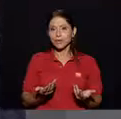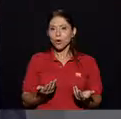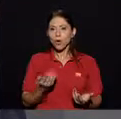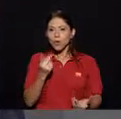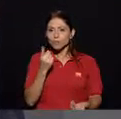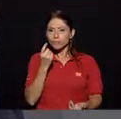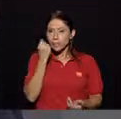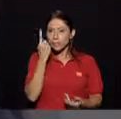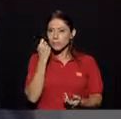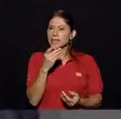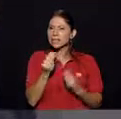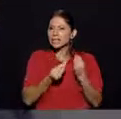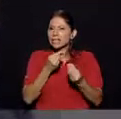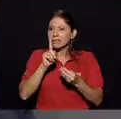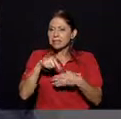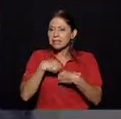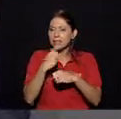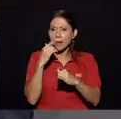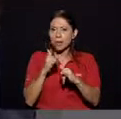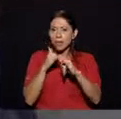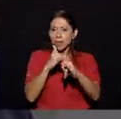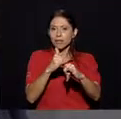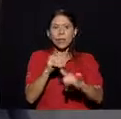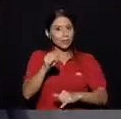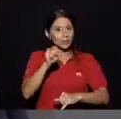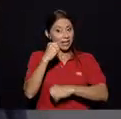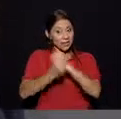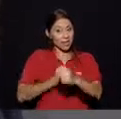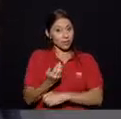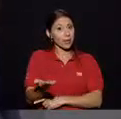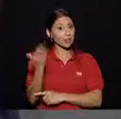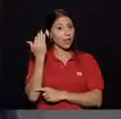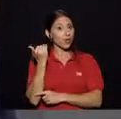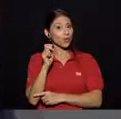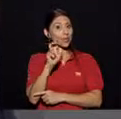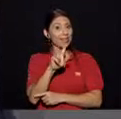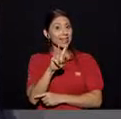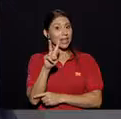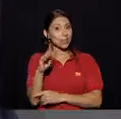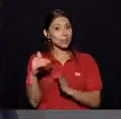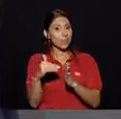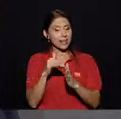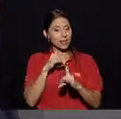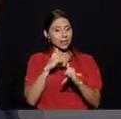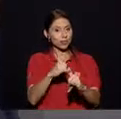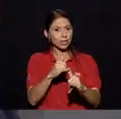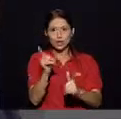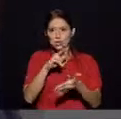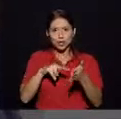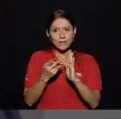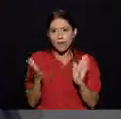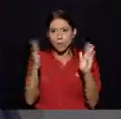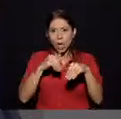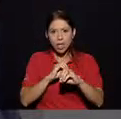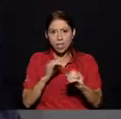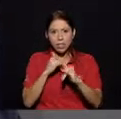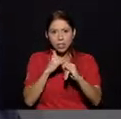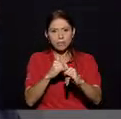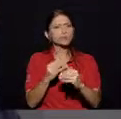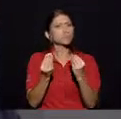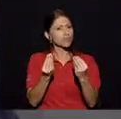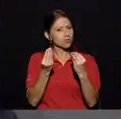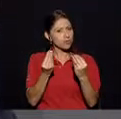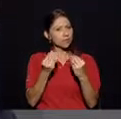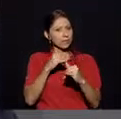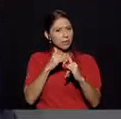en el PANI y esos 32.000 denuncias tienen que ver con 47.000 personas menores de edad. No es menor